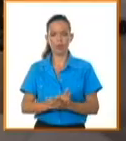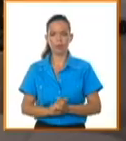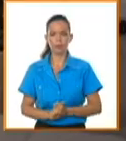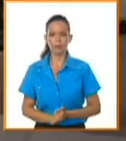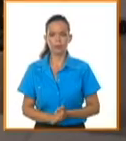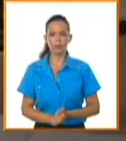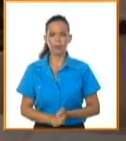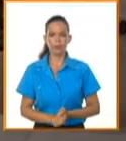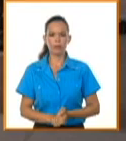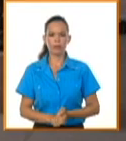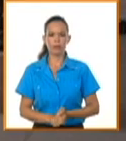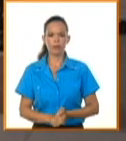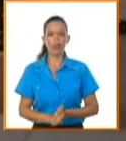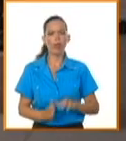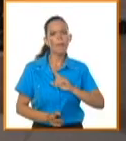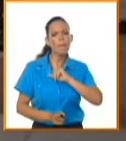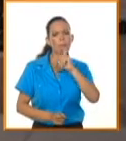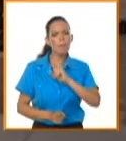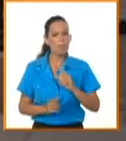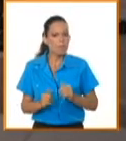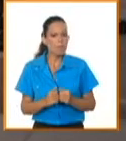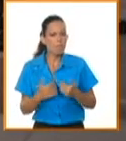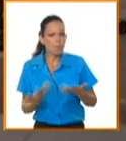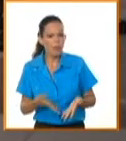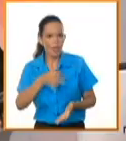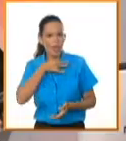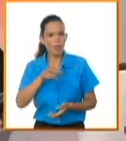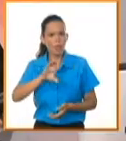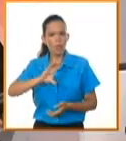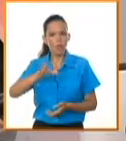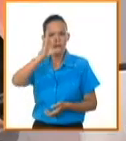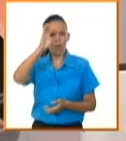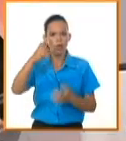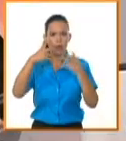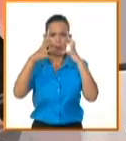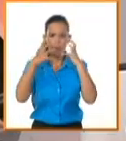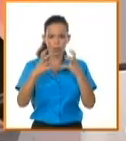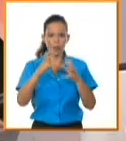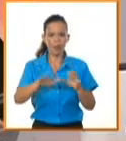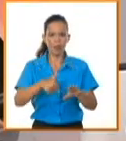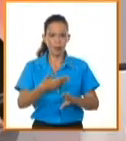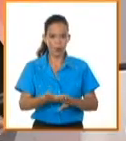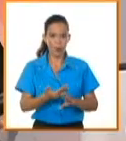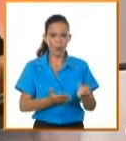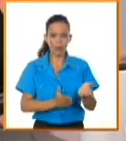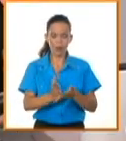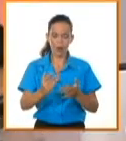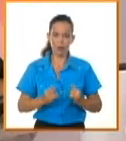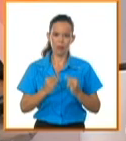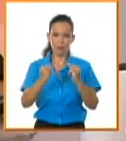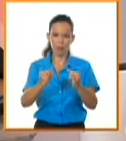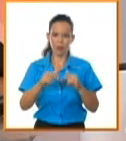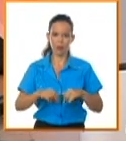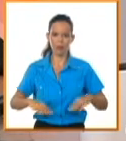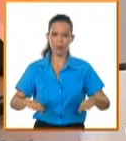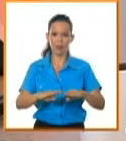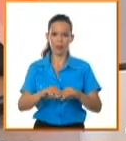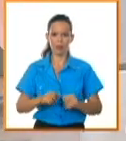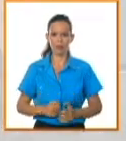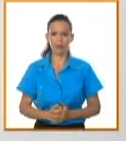ocurriendo qué está pasando en uno de los bancos más importantes del país eso conocemos en breve acá en nuestra mesa redonda